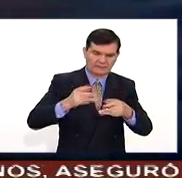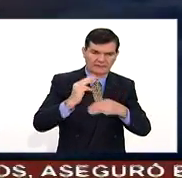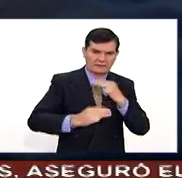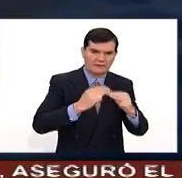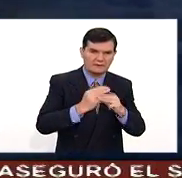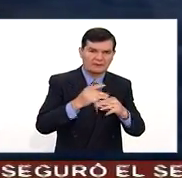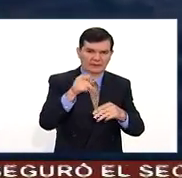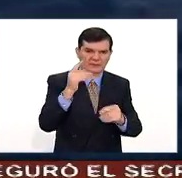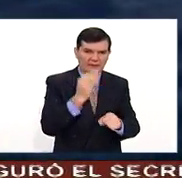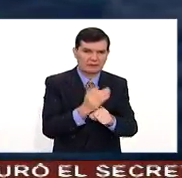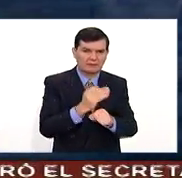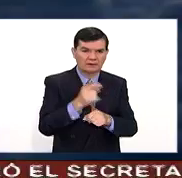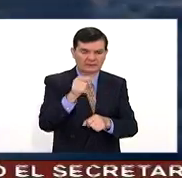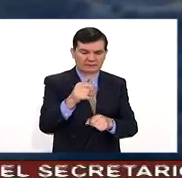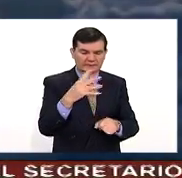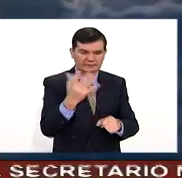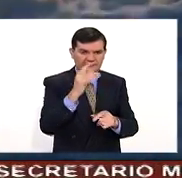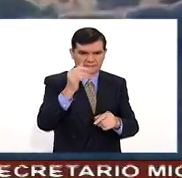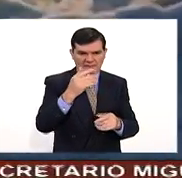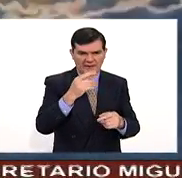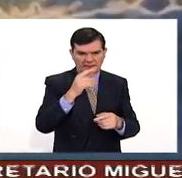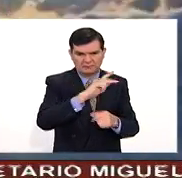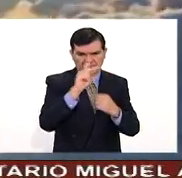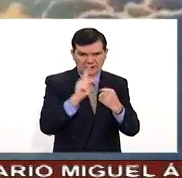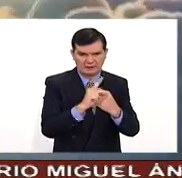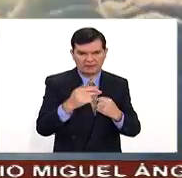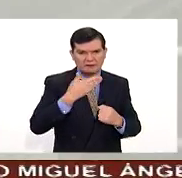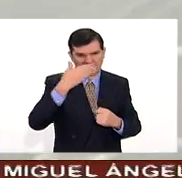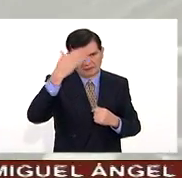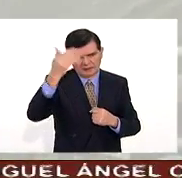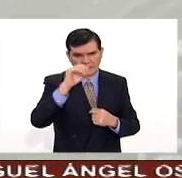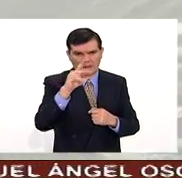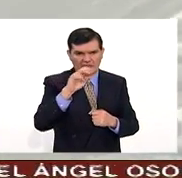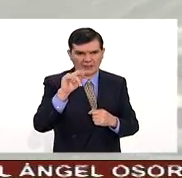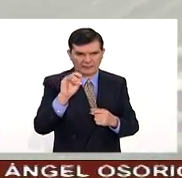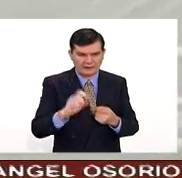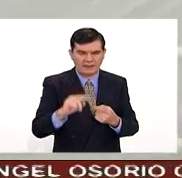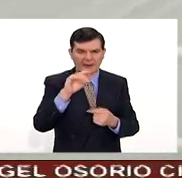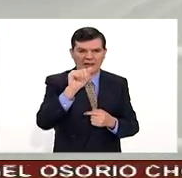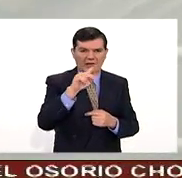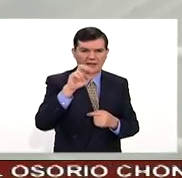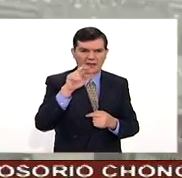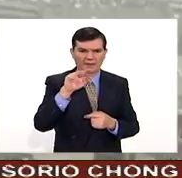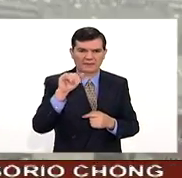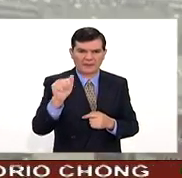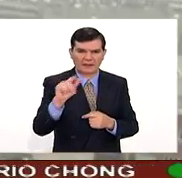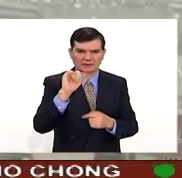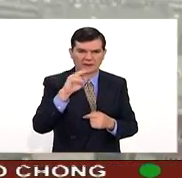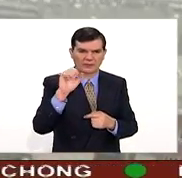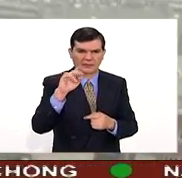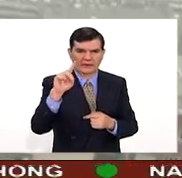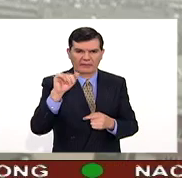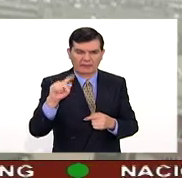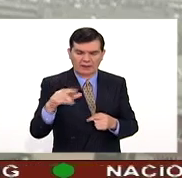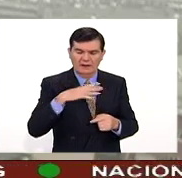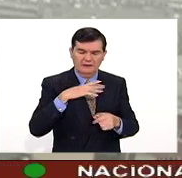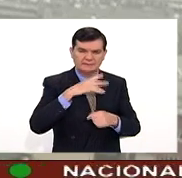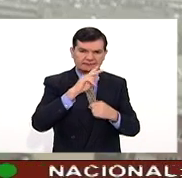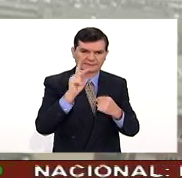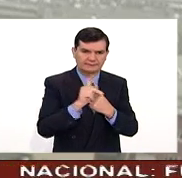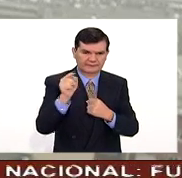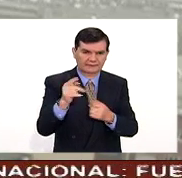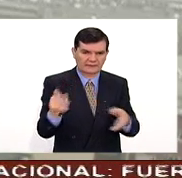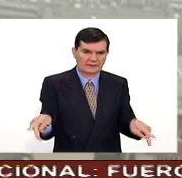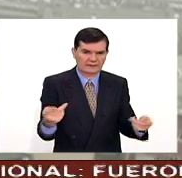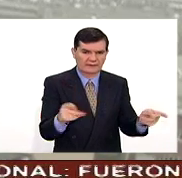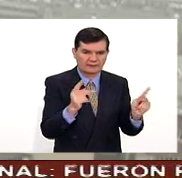pero aquí es donde los países árabes, encabezados por Arabia Saudita, Kuwait y todos los países que son los principales productores